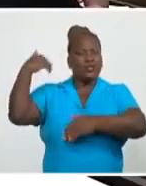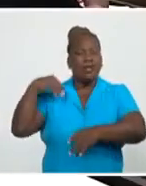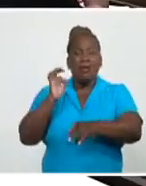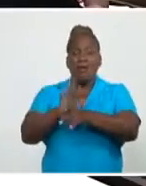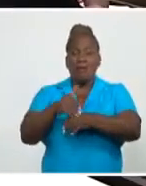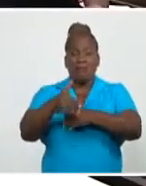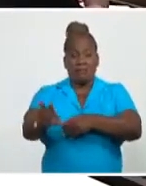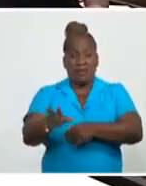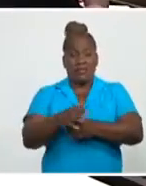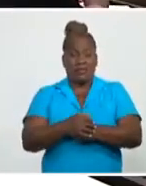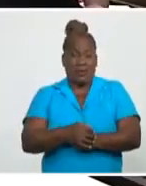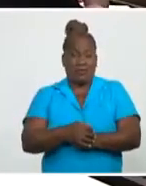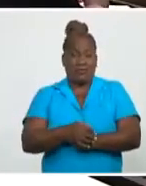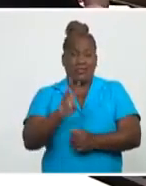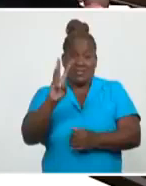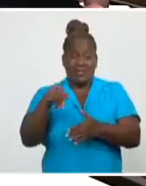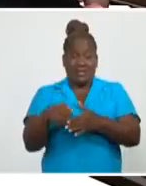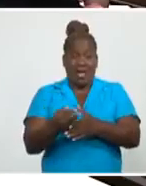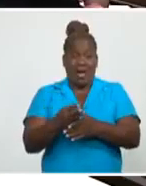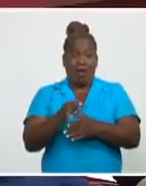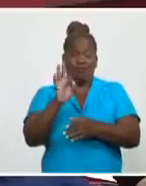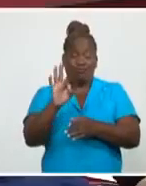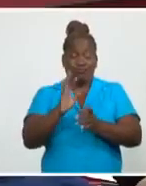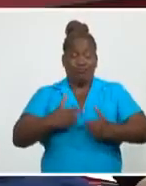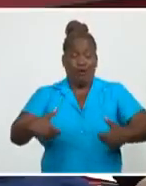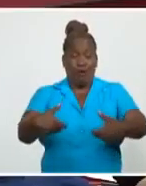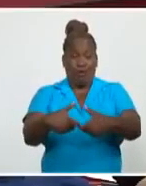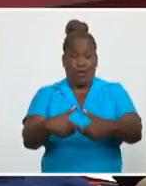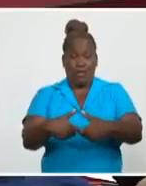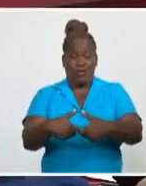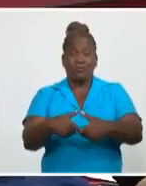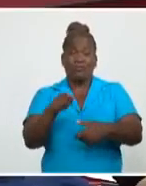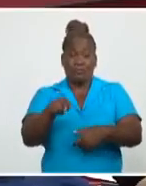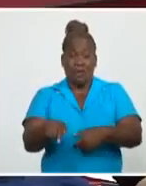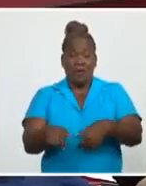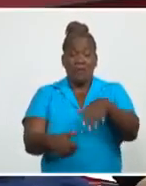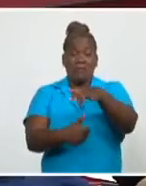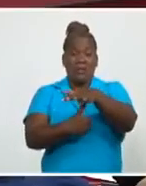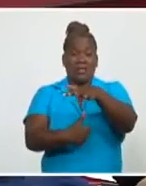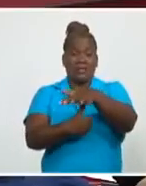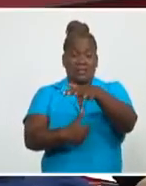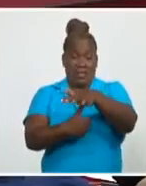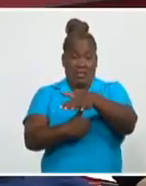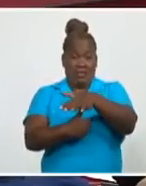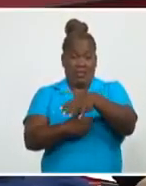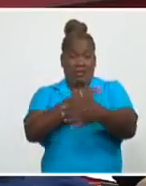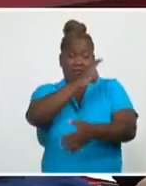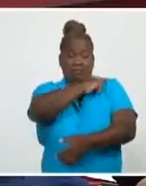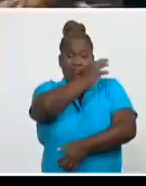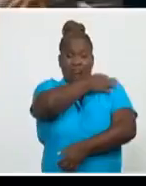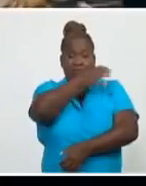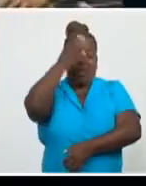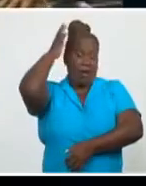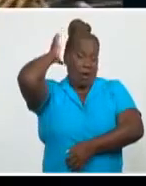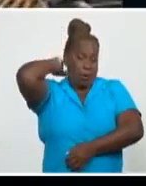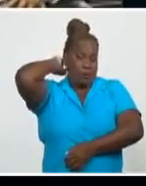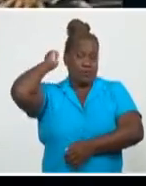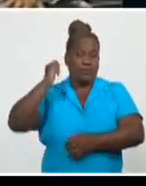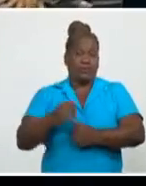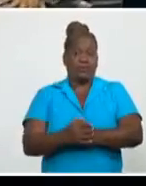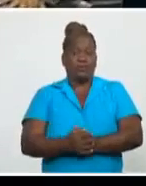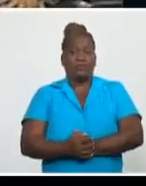tercera jornada del octavo Congreso del Partido, presidido por su primer secretario, el general de ejército Raúl Castro Ruz. Y